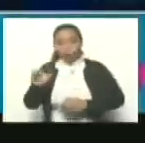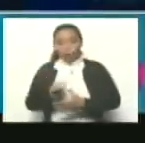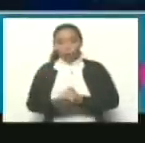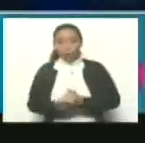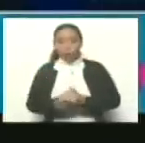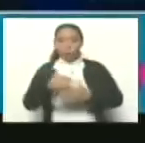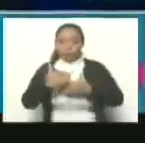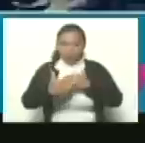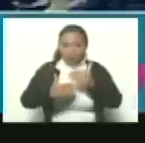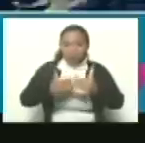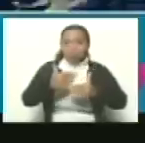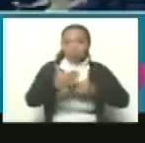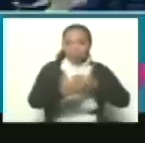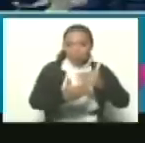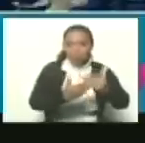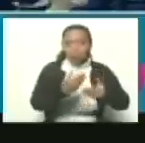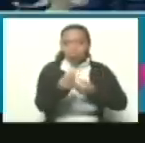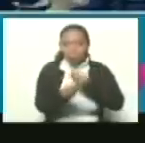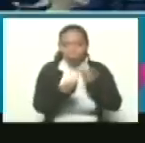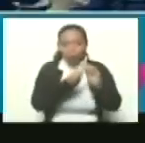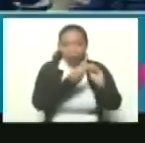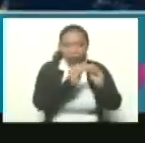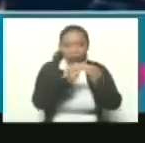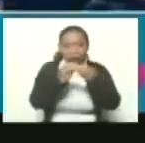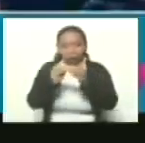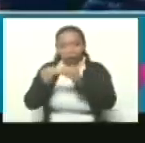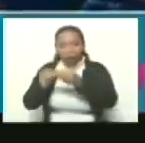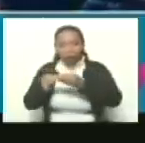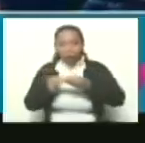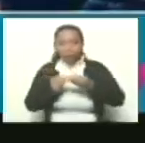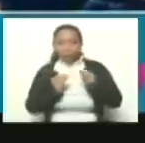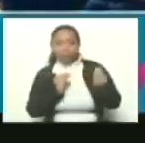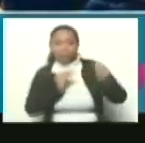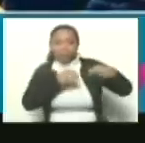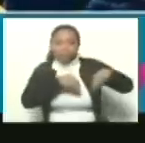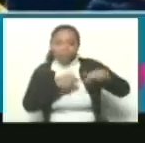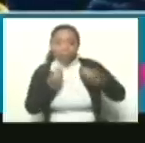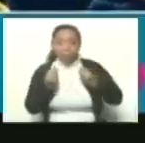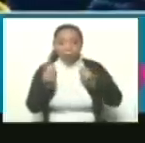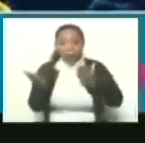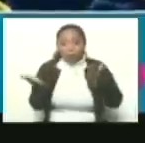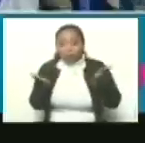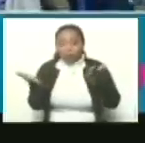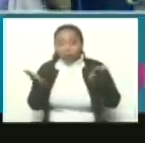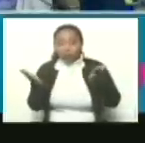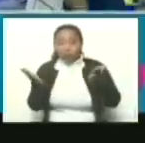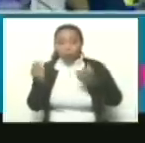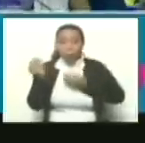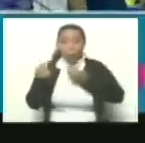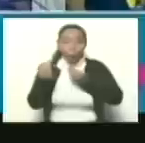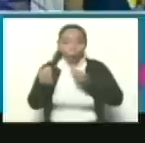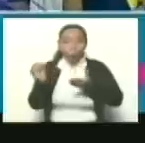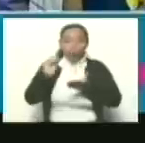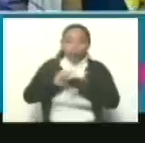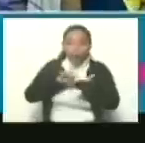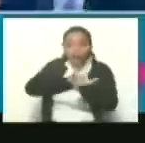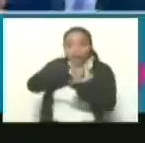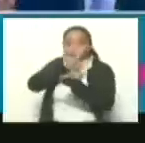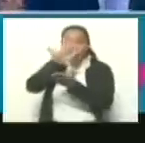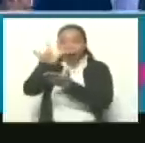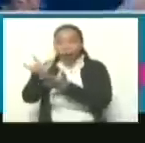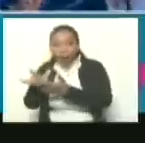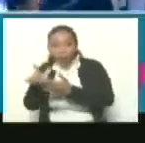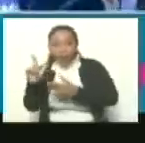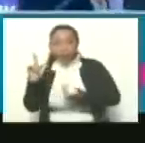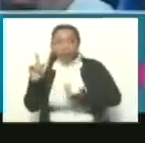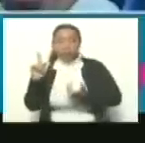madurando, perfeccionando. Bueno, firmamos acuerdos para servicios aéreos, retomar los servicios aéreos. Me decía la